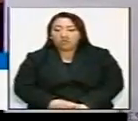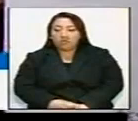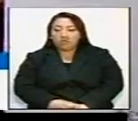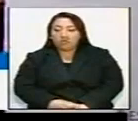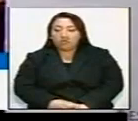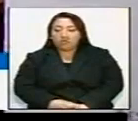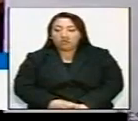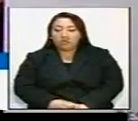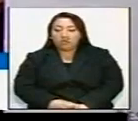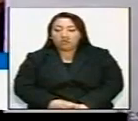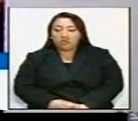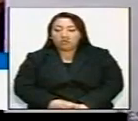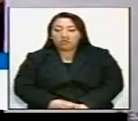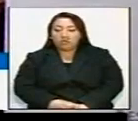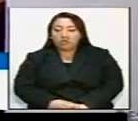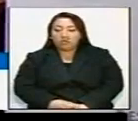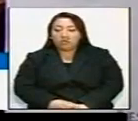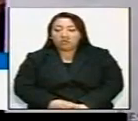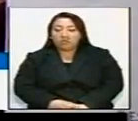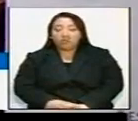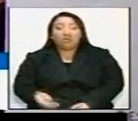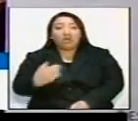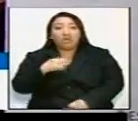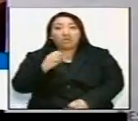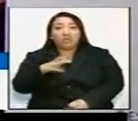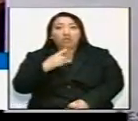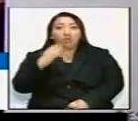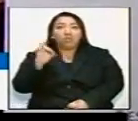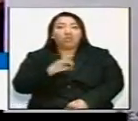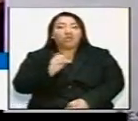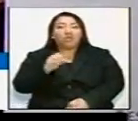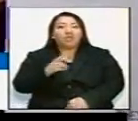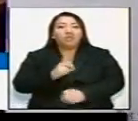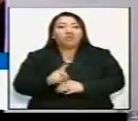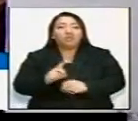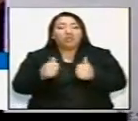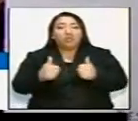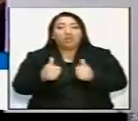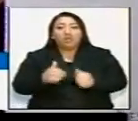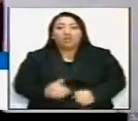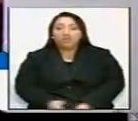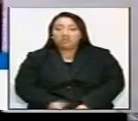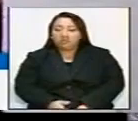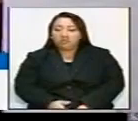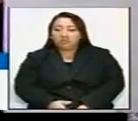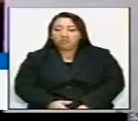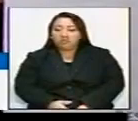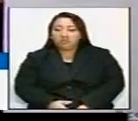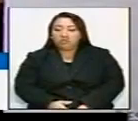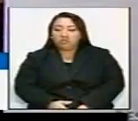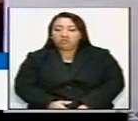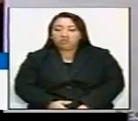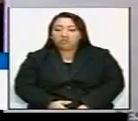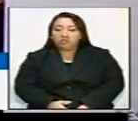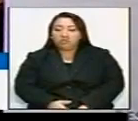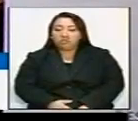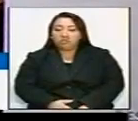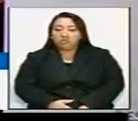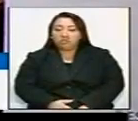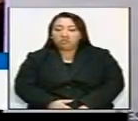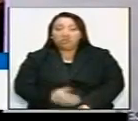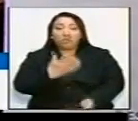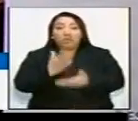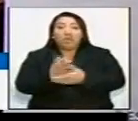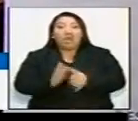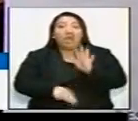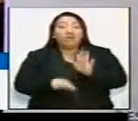Bueno, Winston Churchill alguna vez dijo, nunca dejan de perder una buena, nunca desaprovechan una buena crisis. Bueno, en